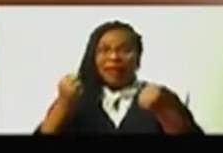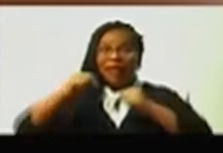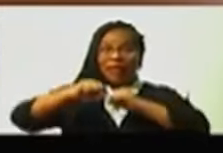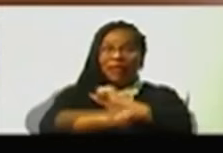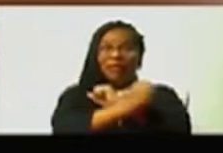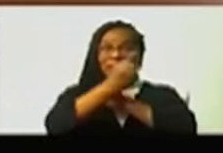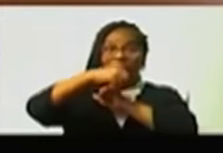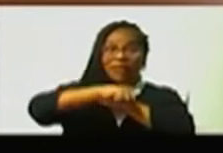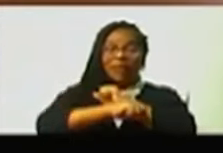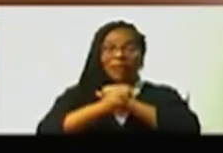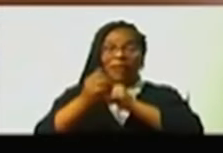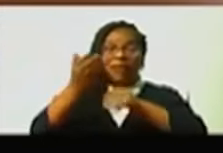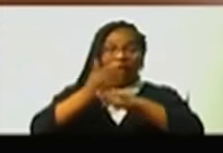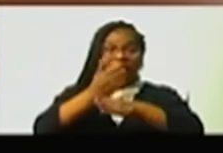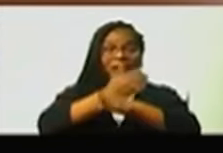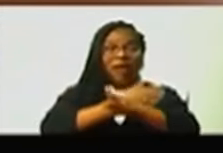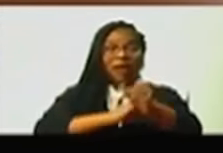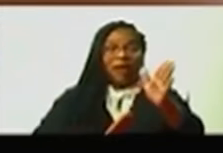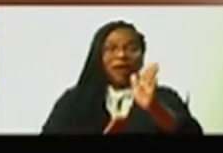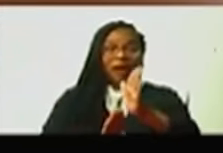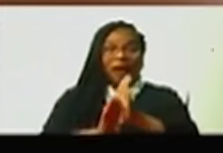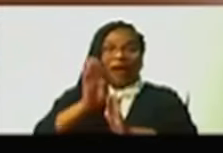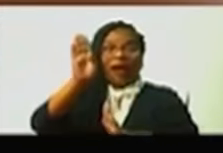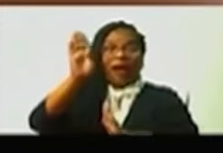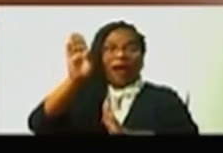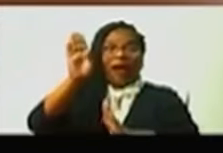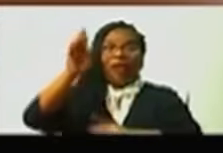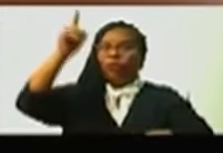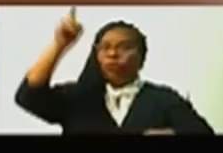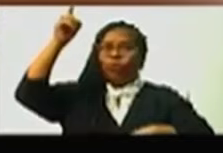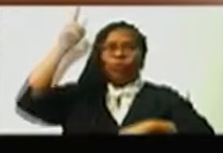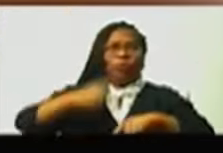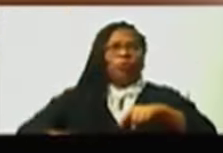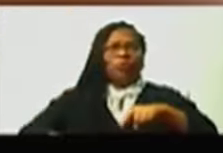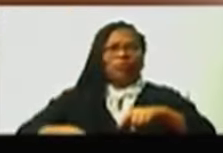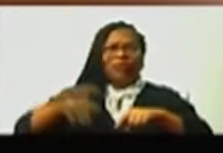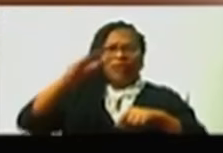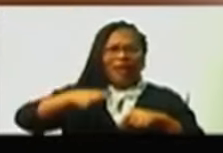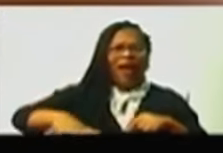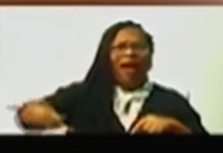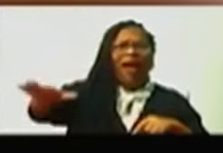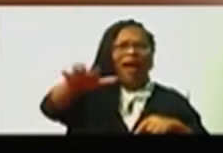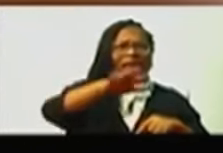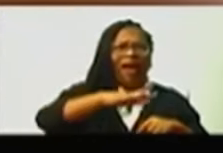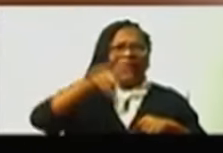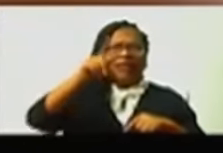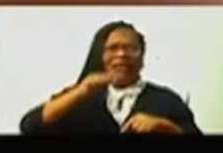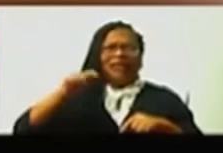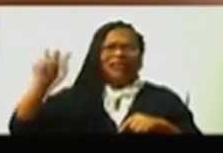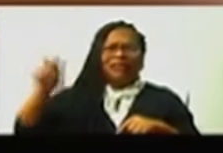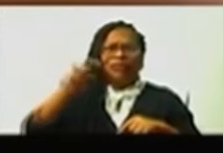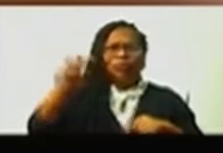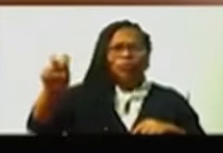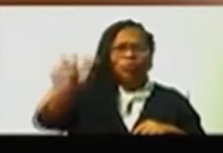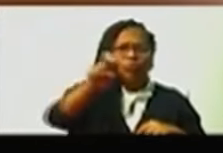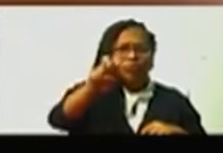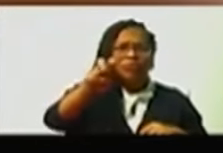es posible que en el centro de una zona turística como Las